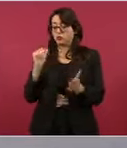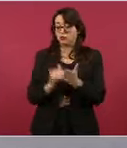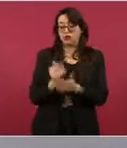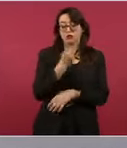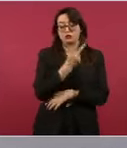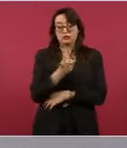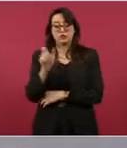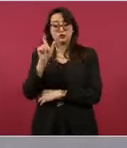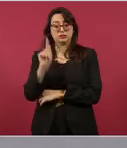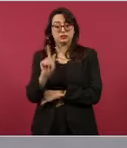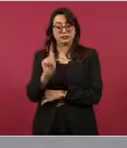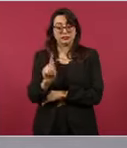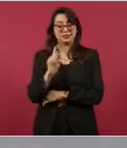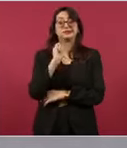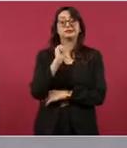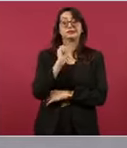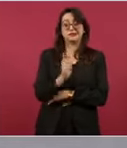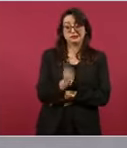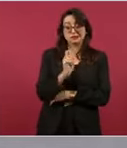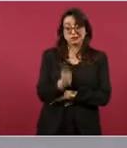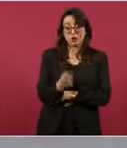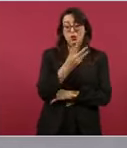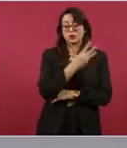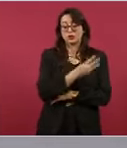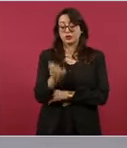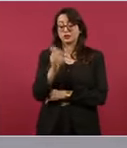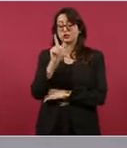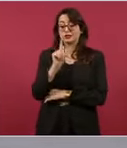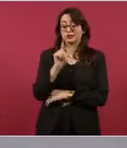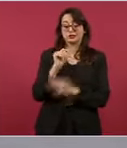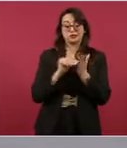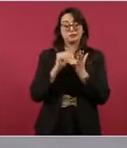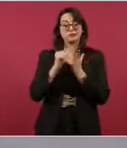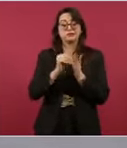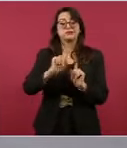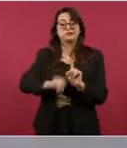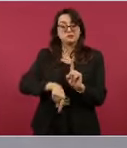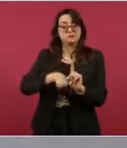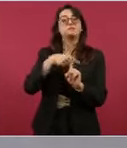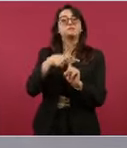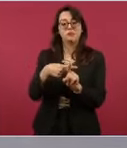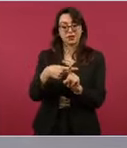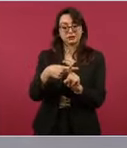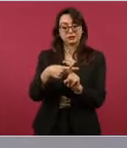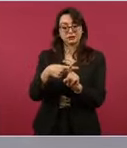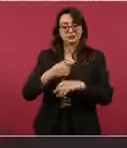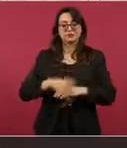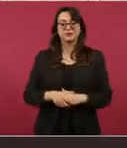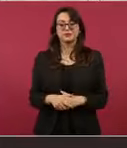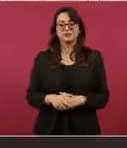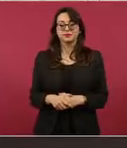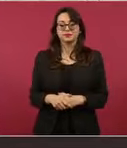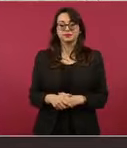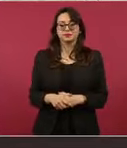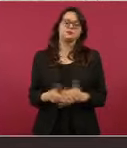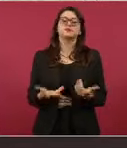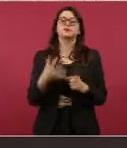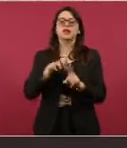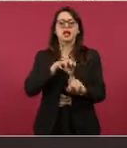decir, 470 millones adicionales. Esto se ha